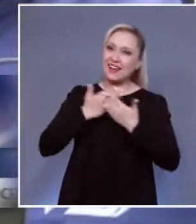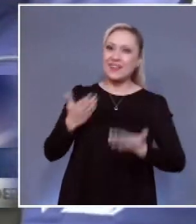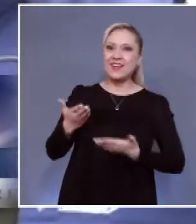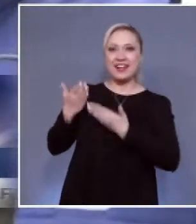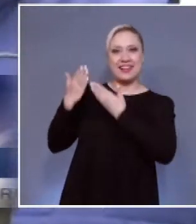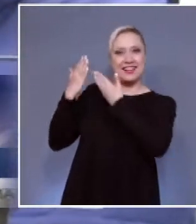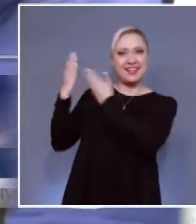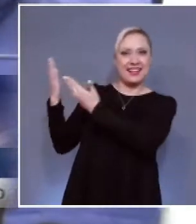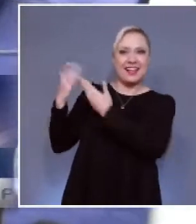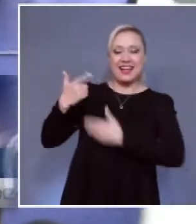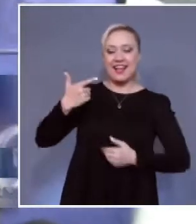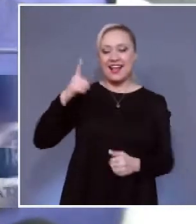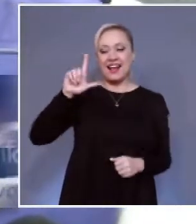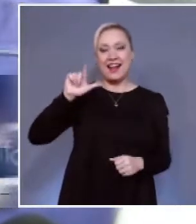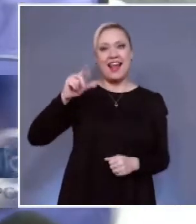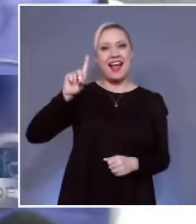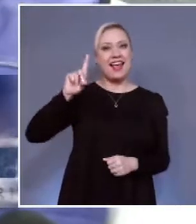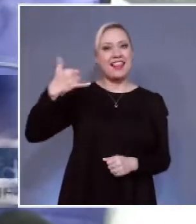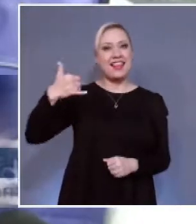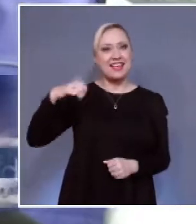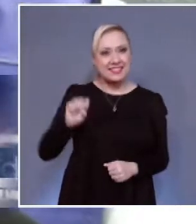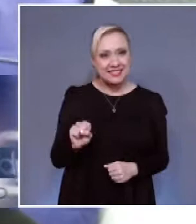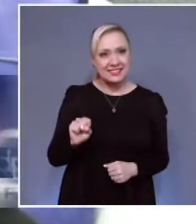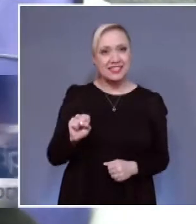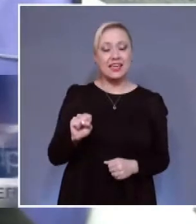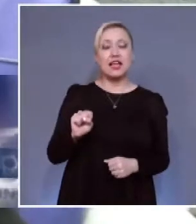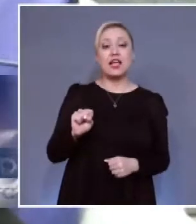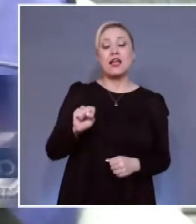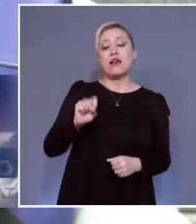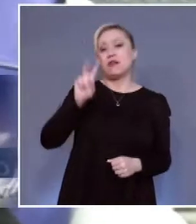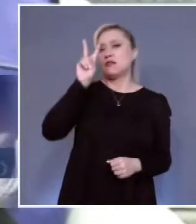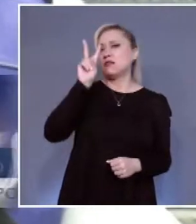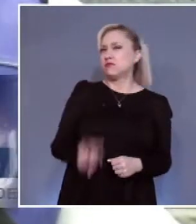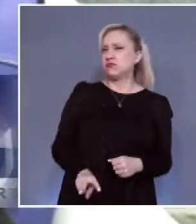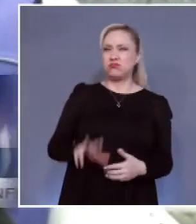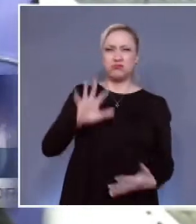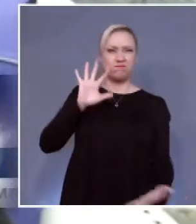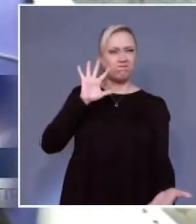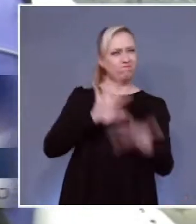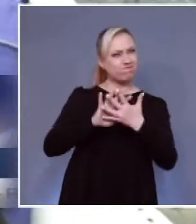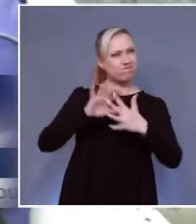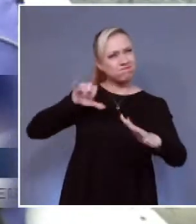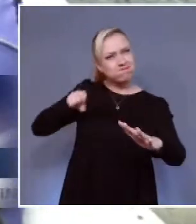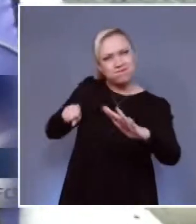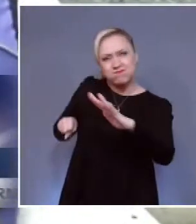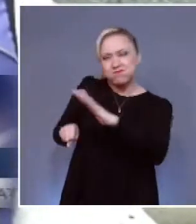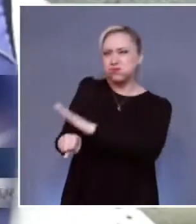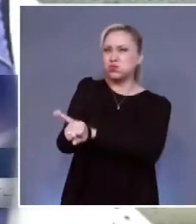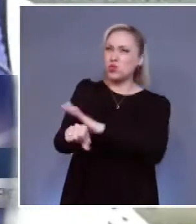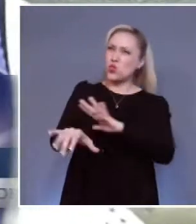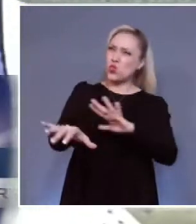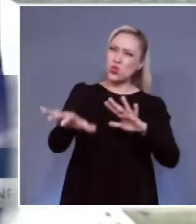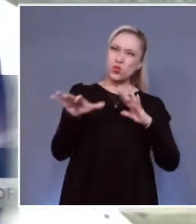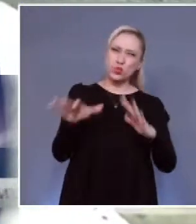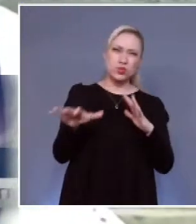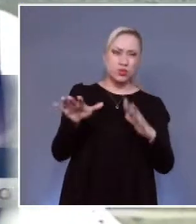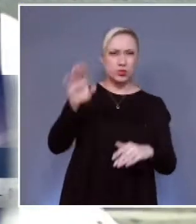quien se le impuso una pena de prisión, una pena privativa de libertad de